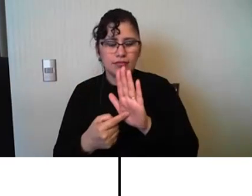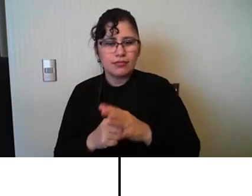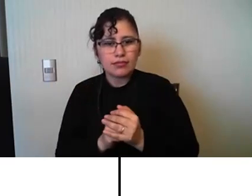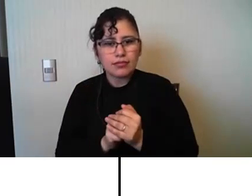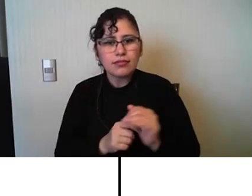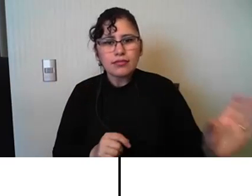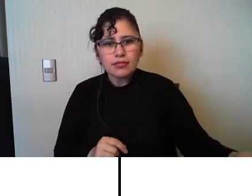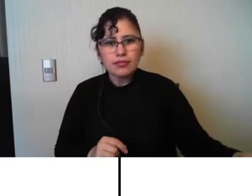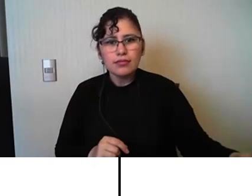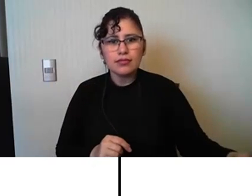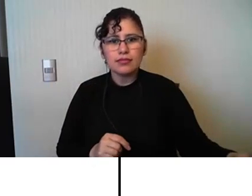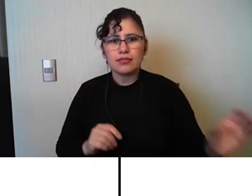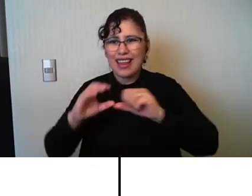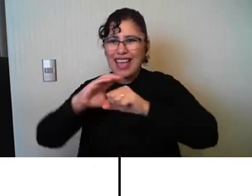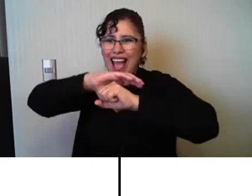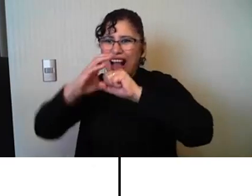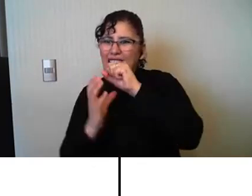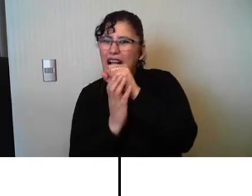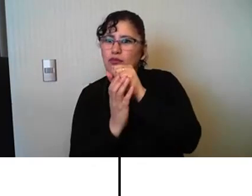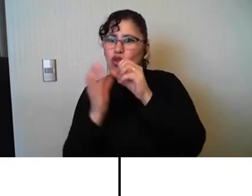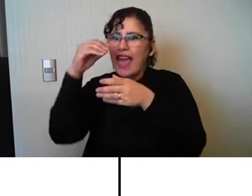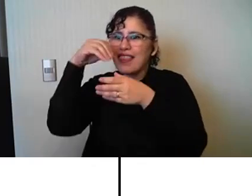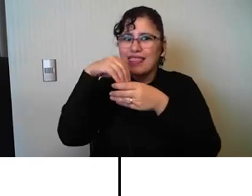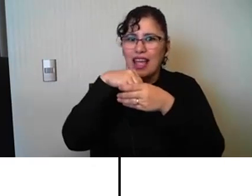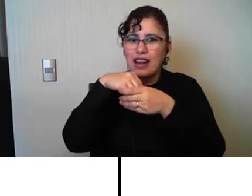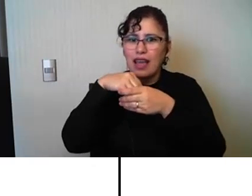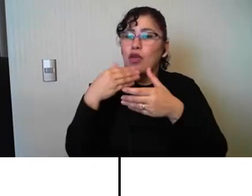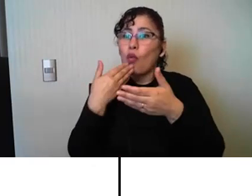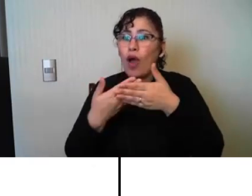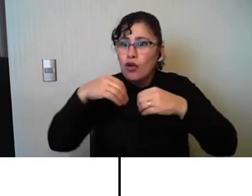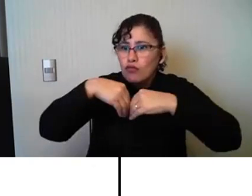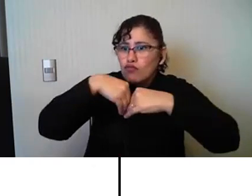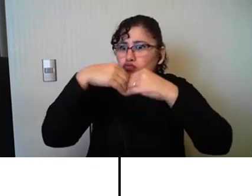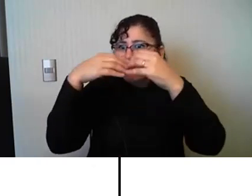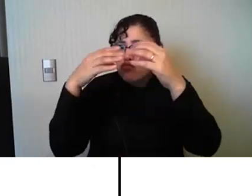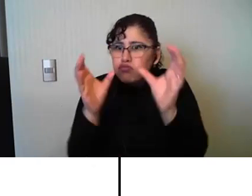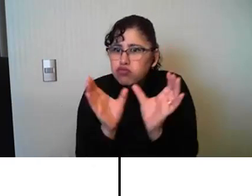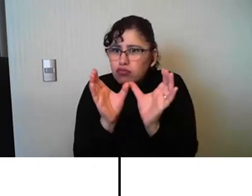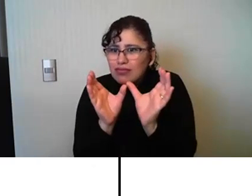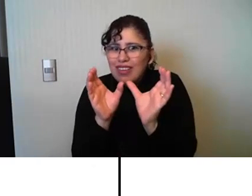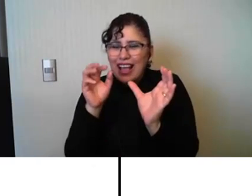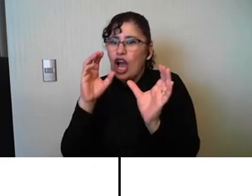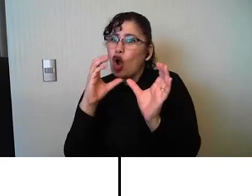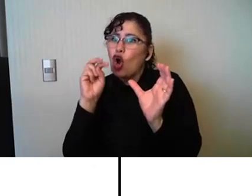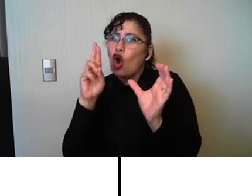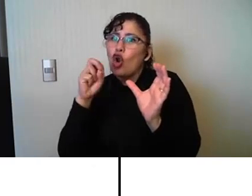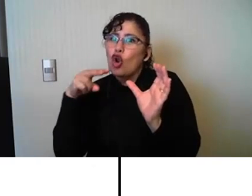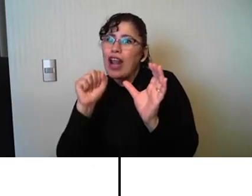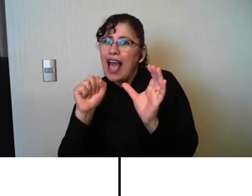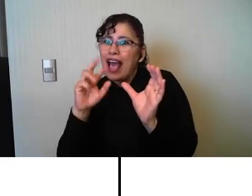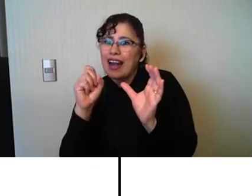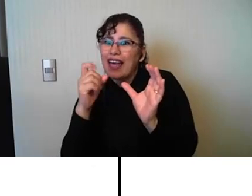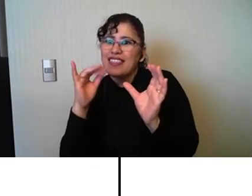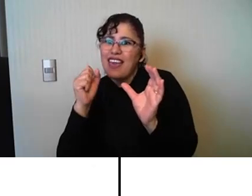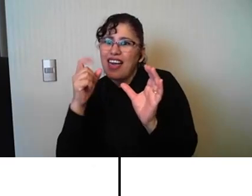Aquí tenemos la cápsula interna y cuando se abre forma la corona radiada. Y estas fibras son cuerpo calloso. Recuerden